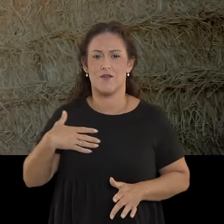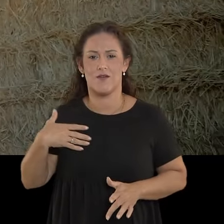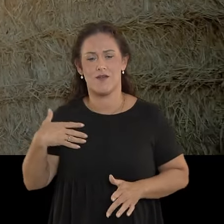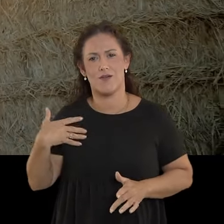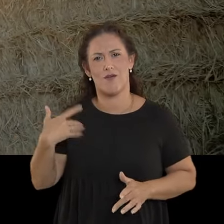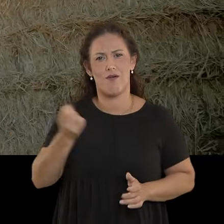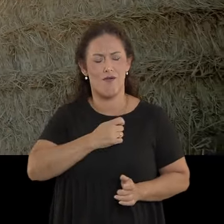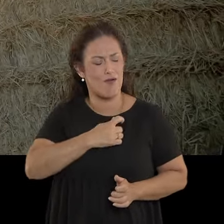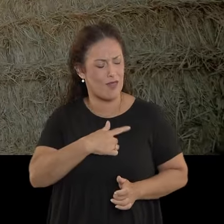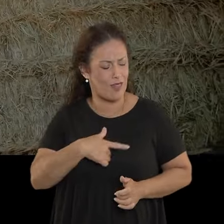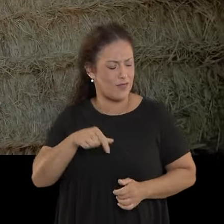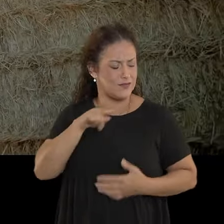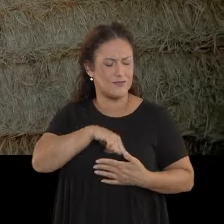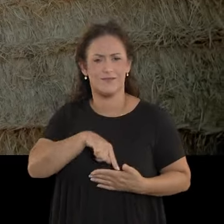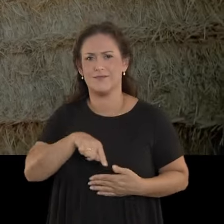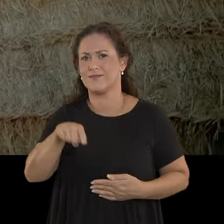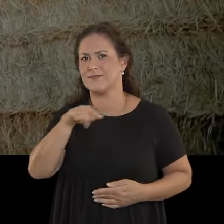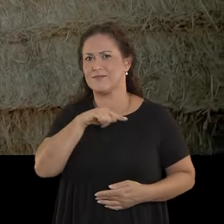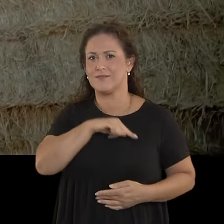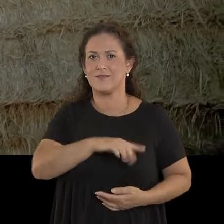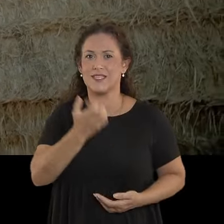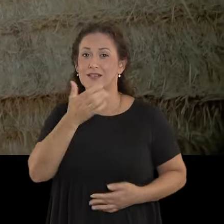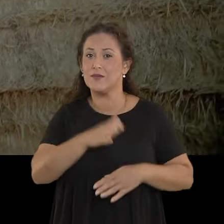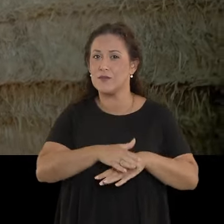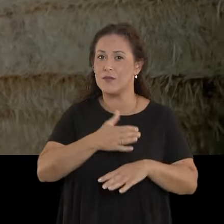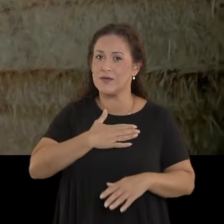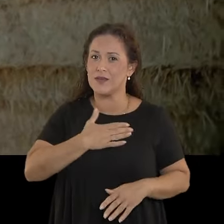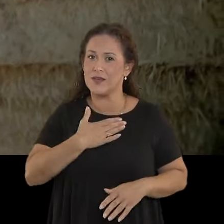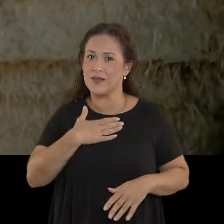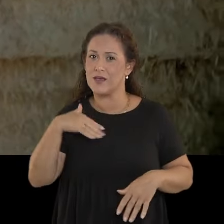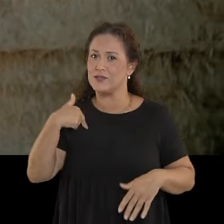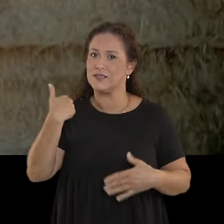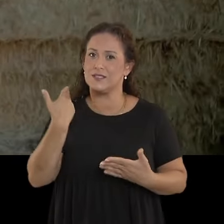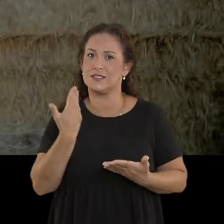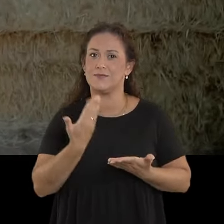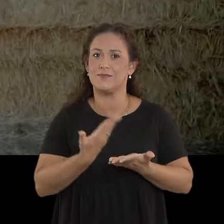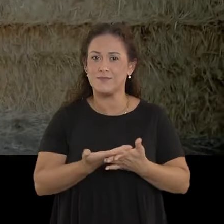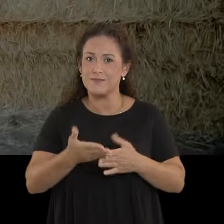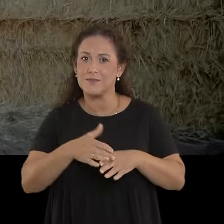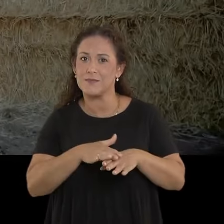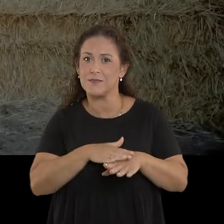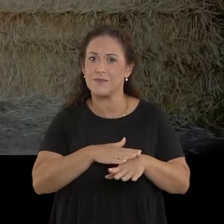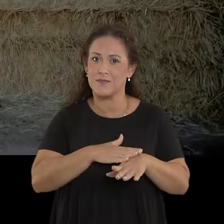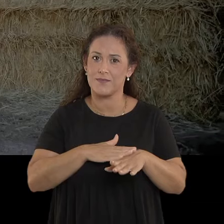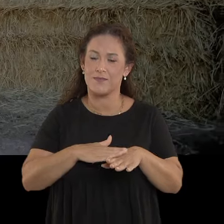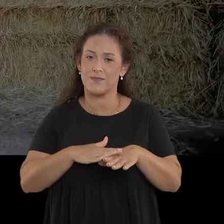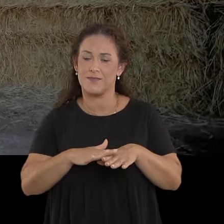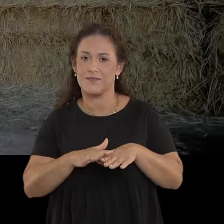siento el corazón. Si fue mi culpa, yo te pido perdón.